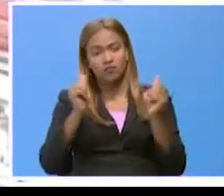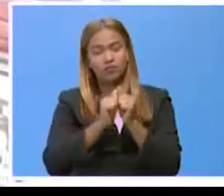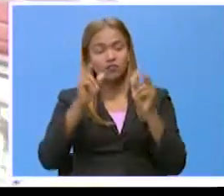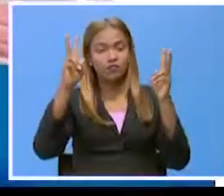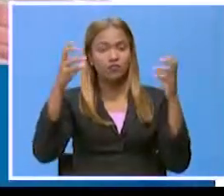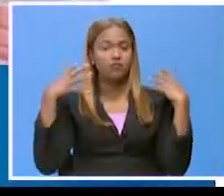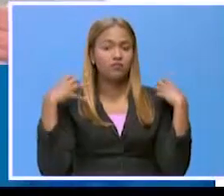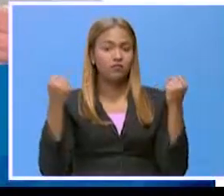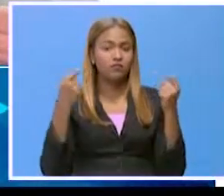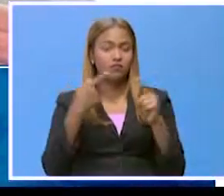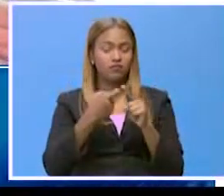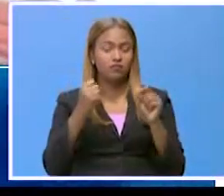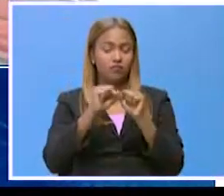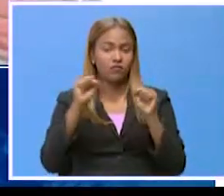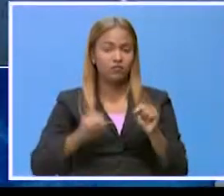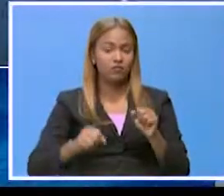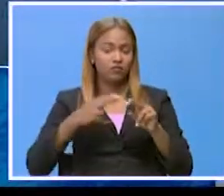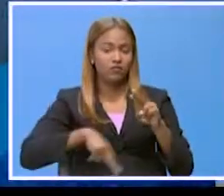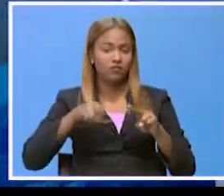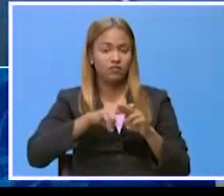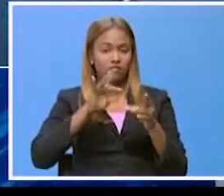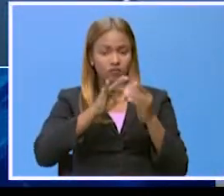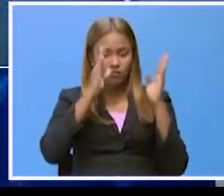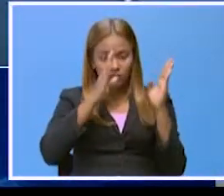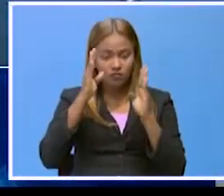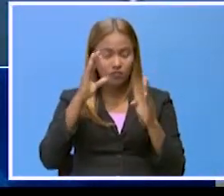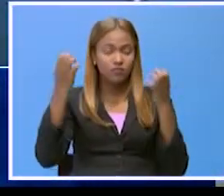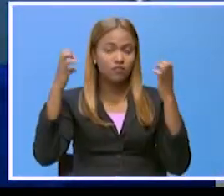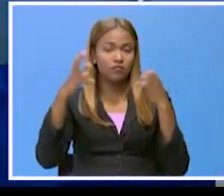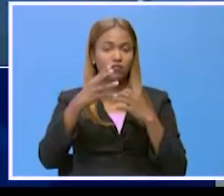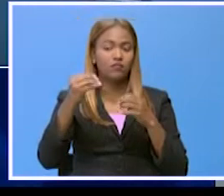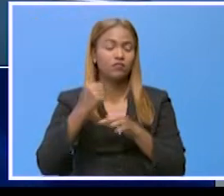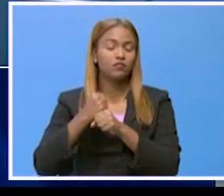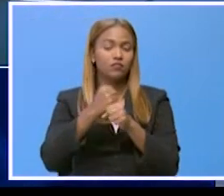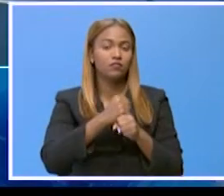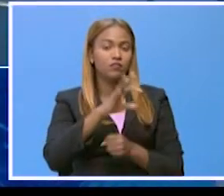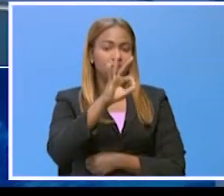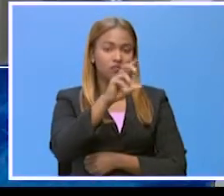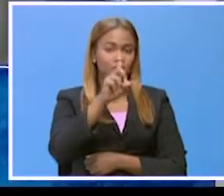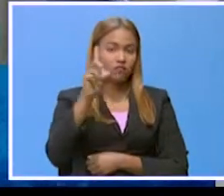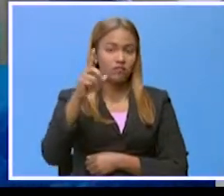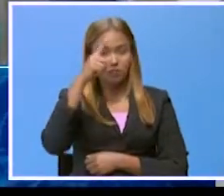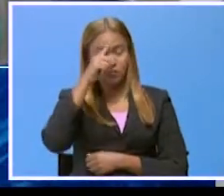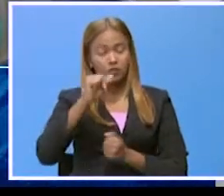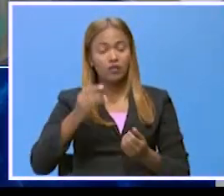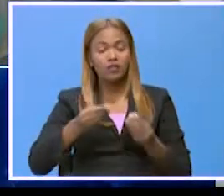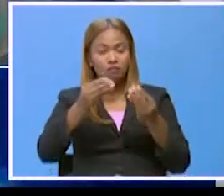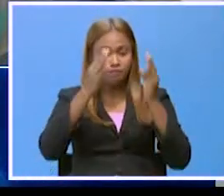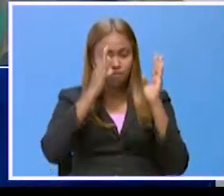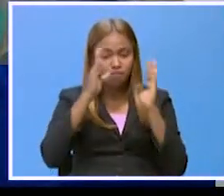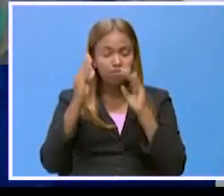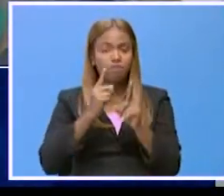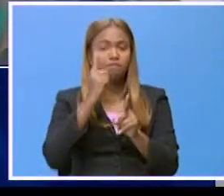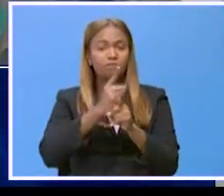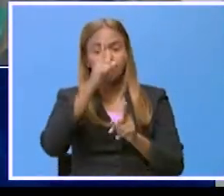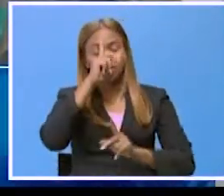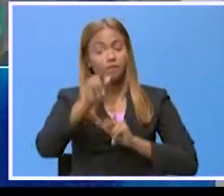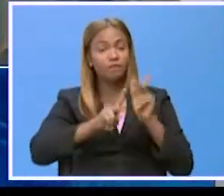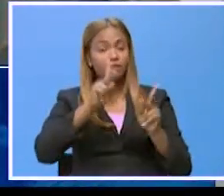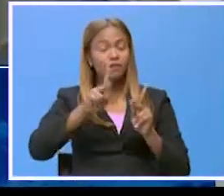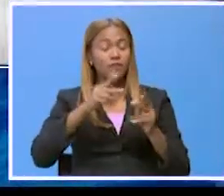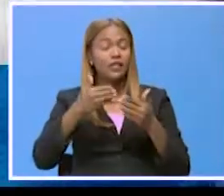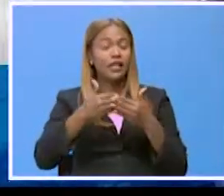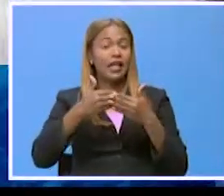salud del sistema nacional de atención a emergencias y seguridad 911 para ofrecer asistencia oportuna a la población